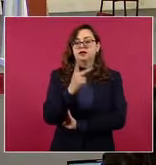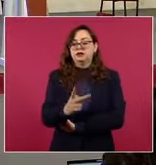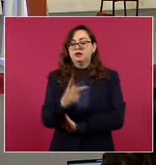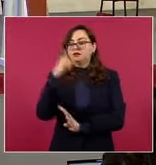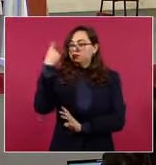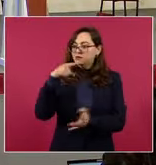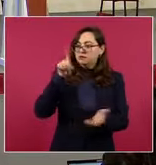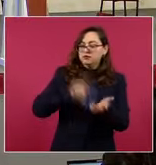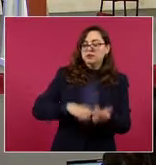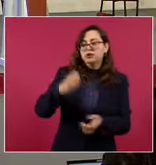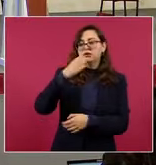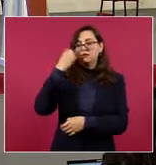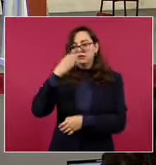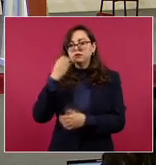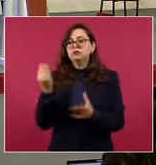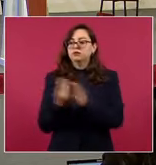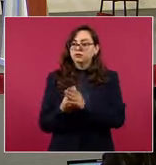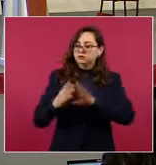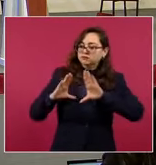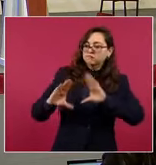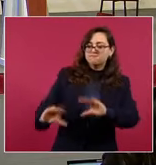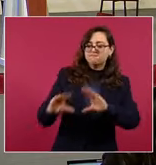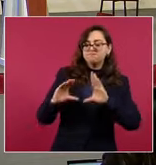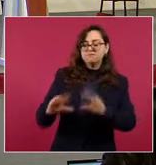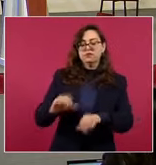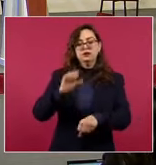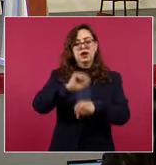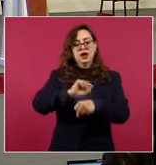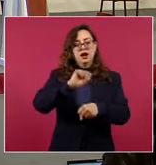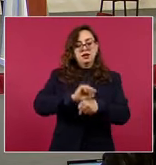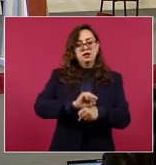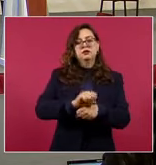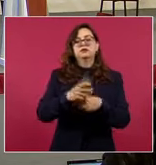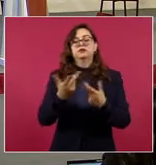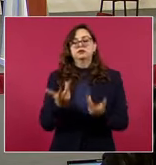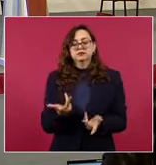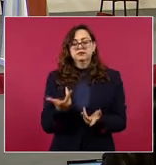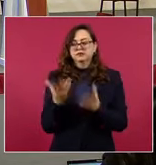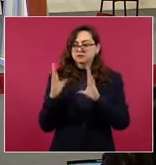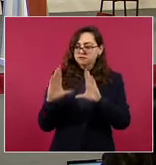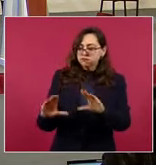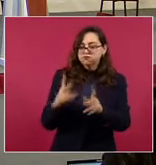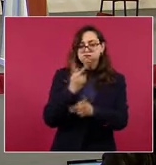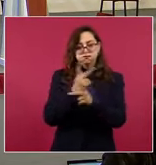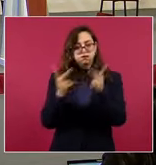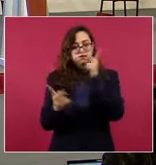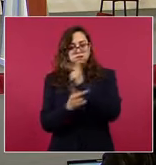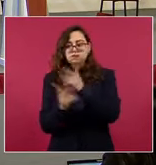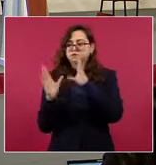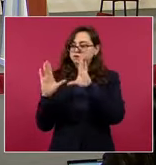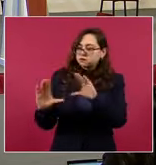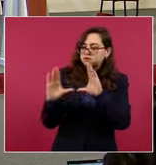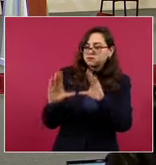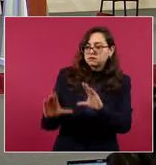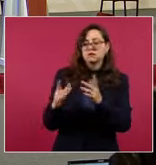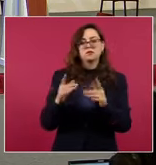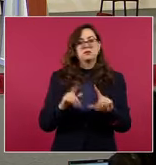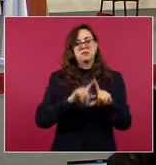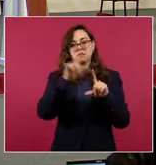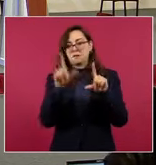para reforzar a la atención a estudiantes de secundaria y bachilleratos en distintos